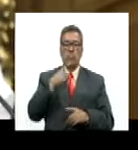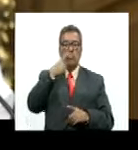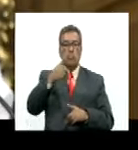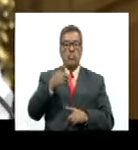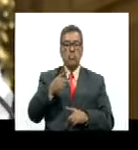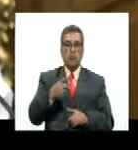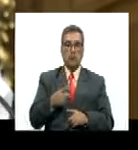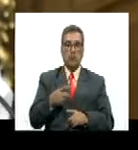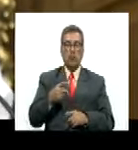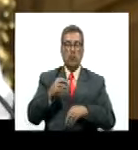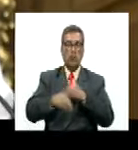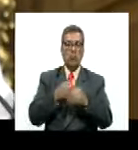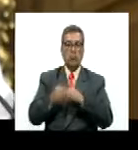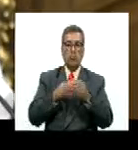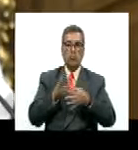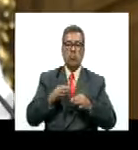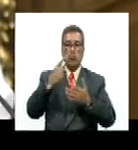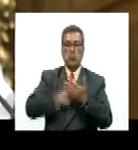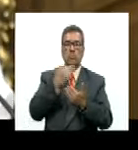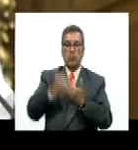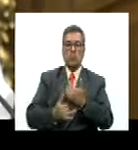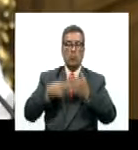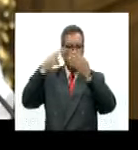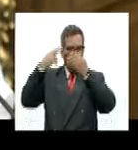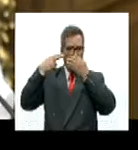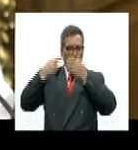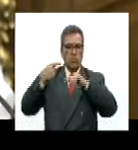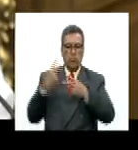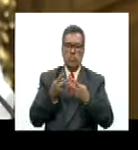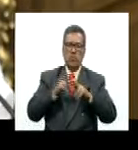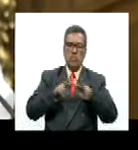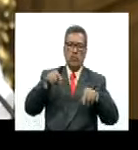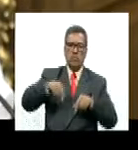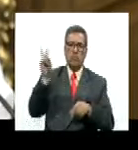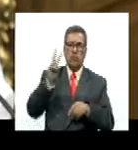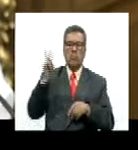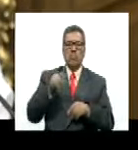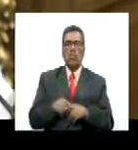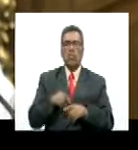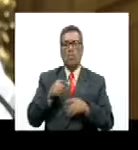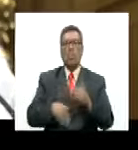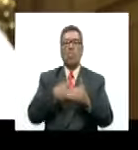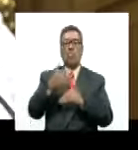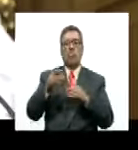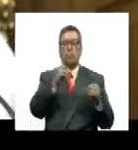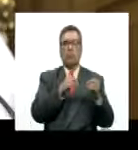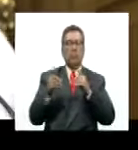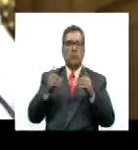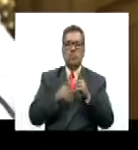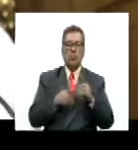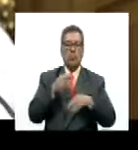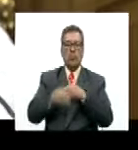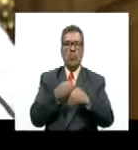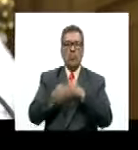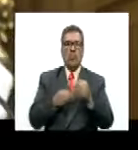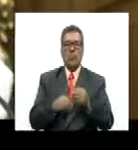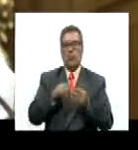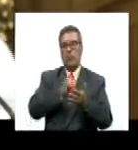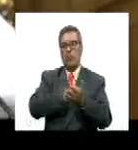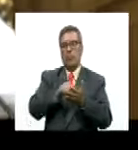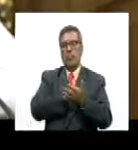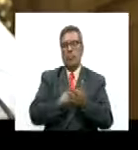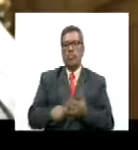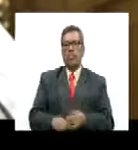la desarticulación de un plan terrorista contra la paz de Venezuela, seguido de un debate de conformidad con lo consagrado